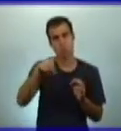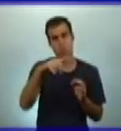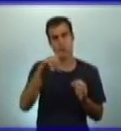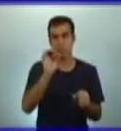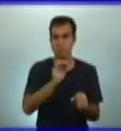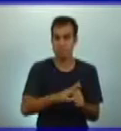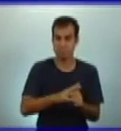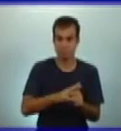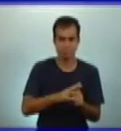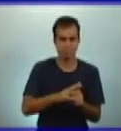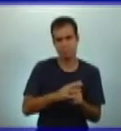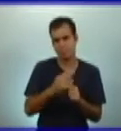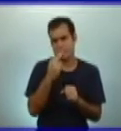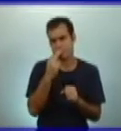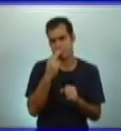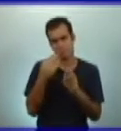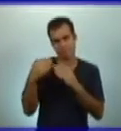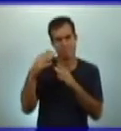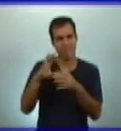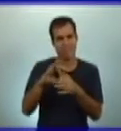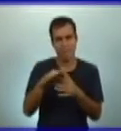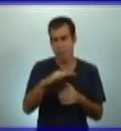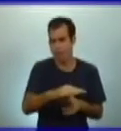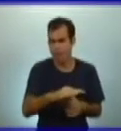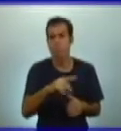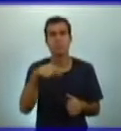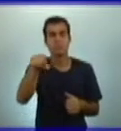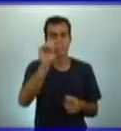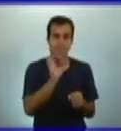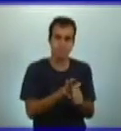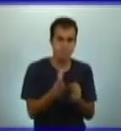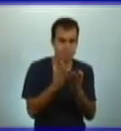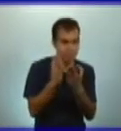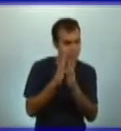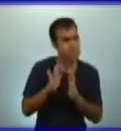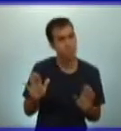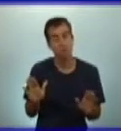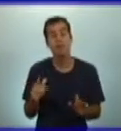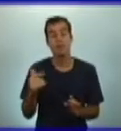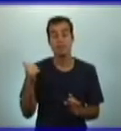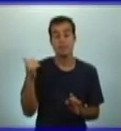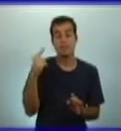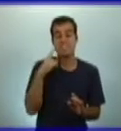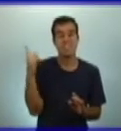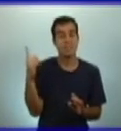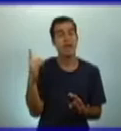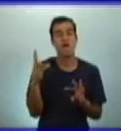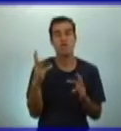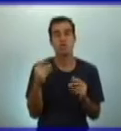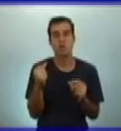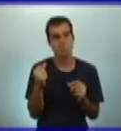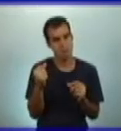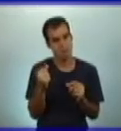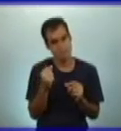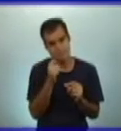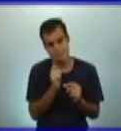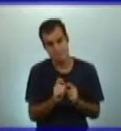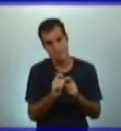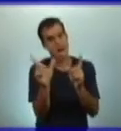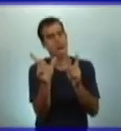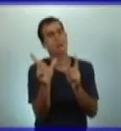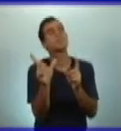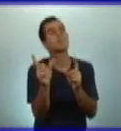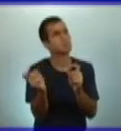comienzan a trabajar. ¿Cuál es la diferencia de este ejercicio? Bueno, que ya aquí estamos operando, como insisto, con números mayores, números conocidos